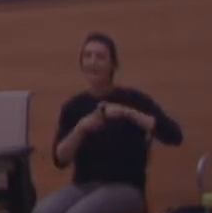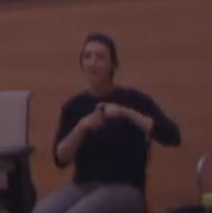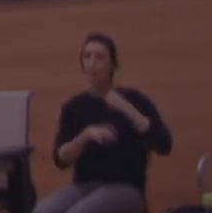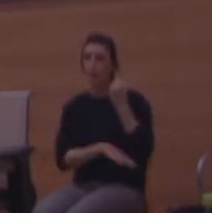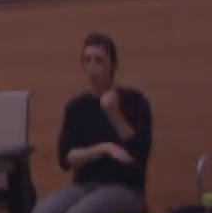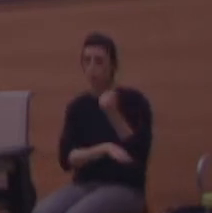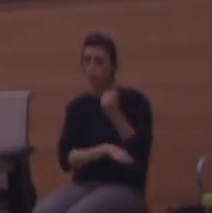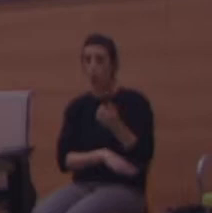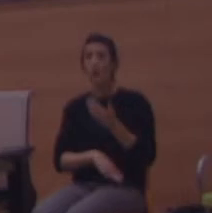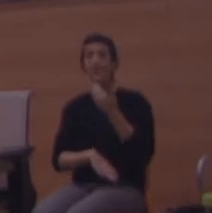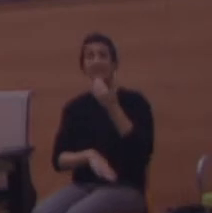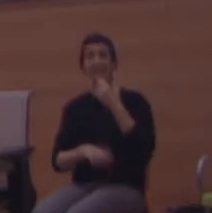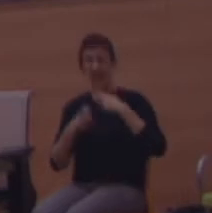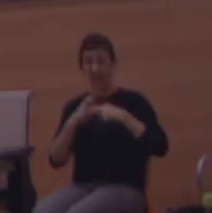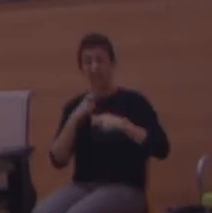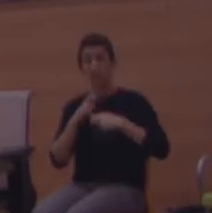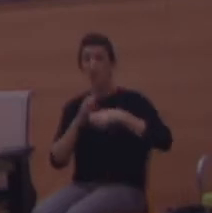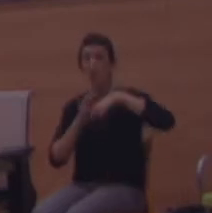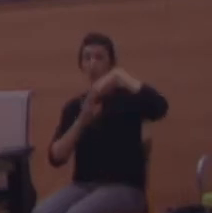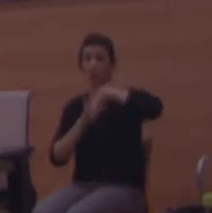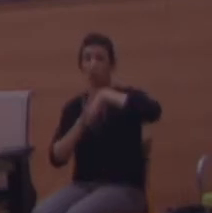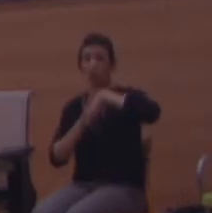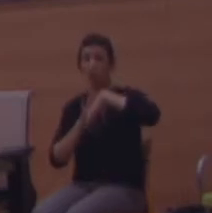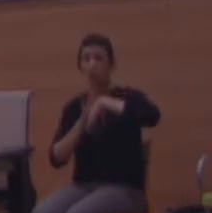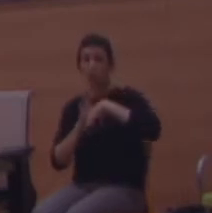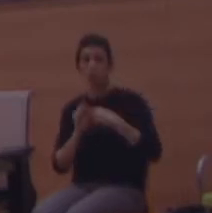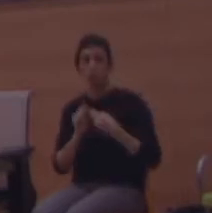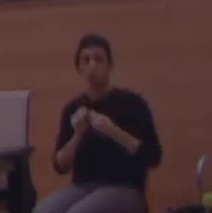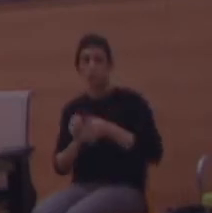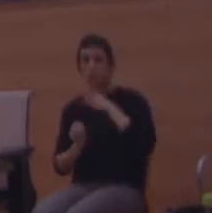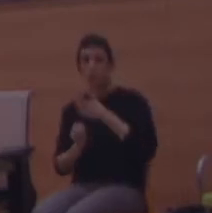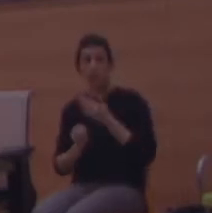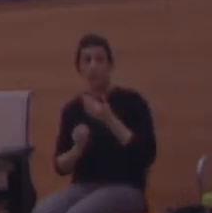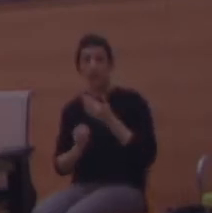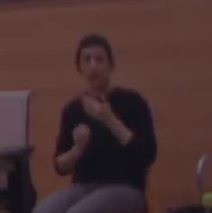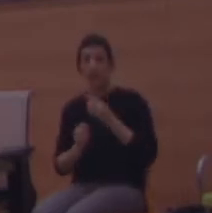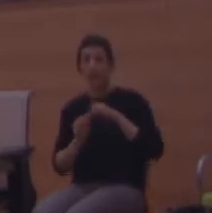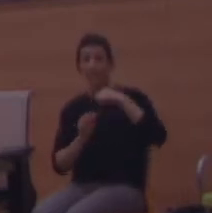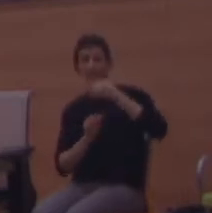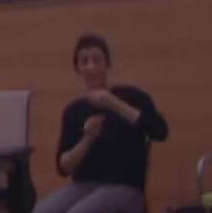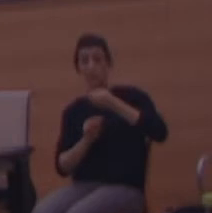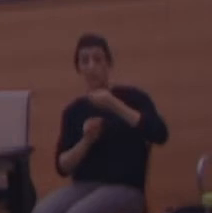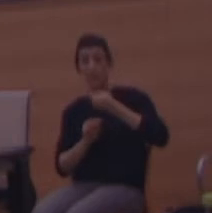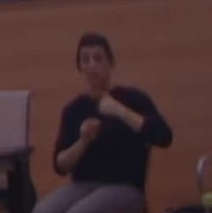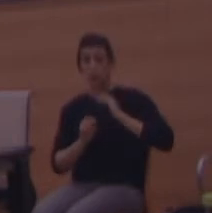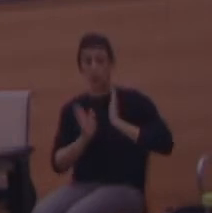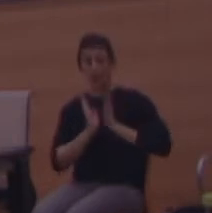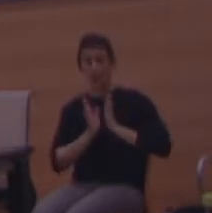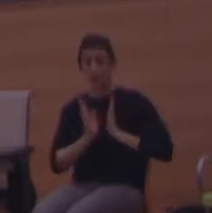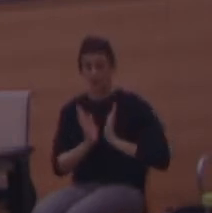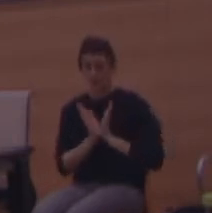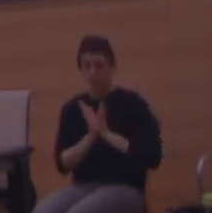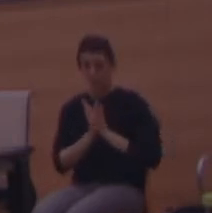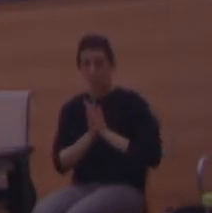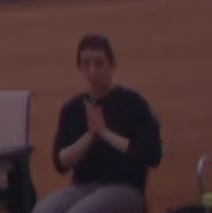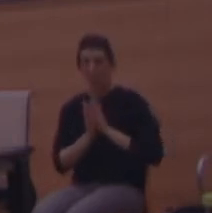muy exudativa, porque si la lesión va a ser muy exudativa, el fieltro se va a entramar el exudado en el fieltro y va a